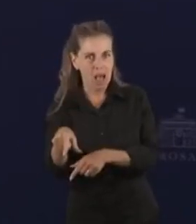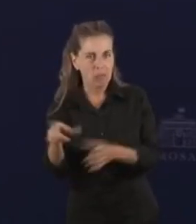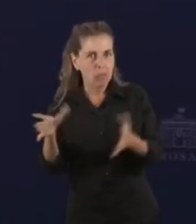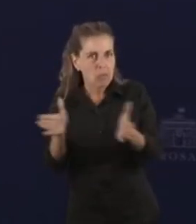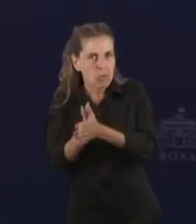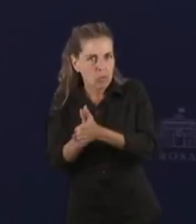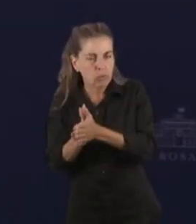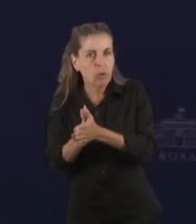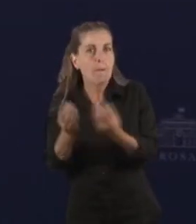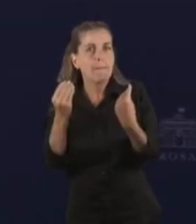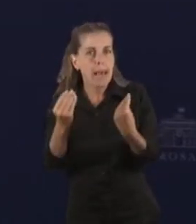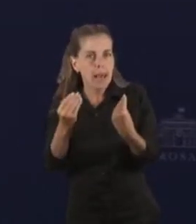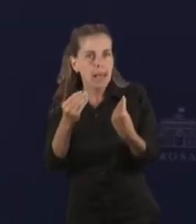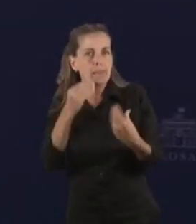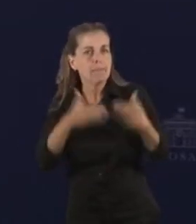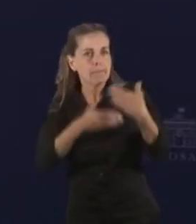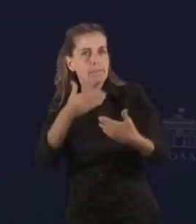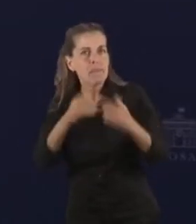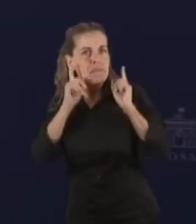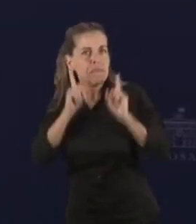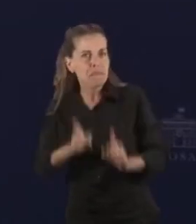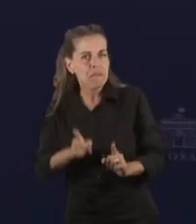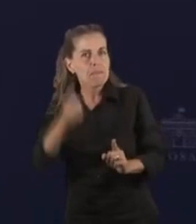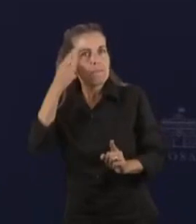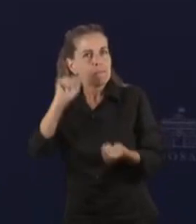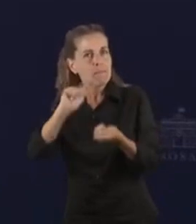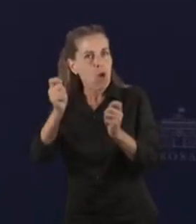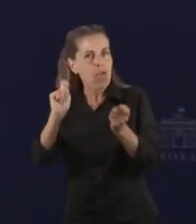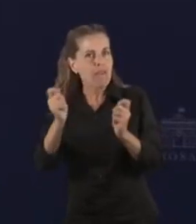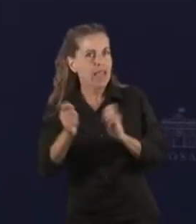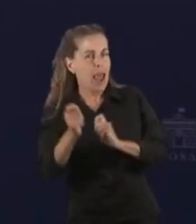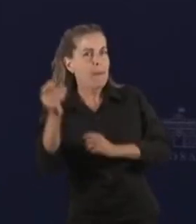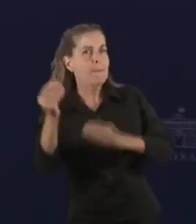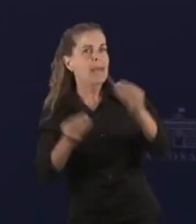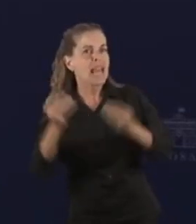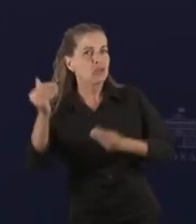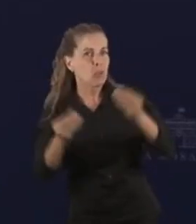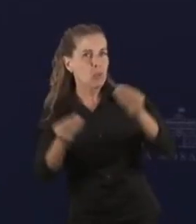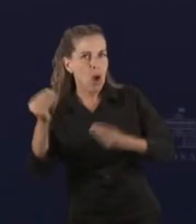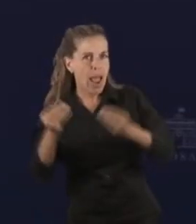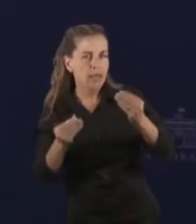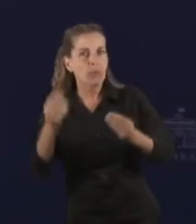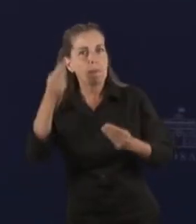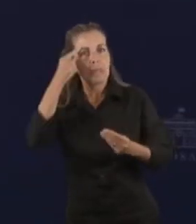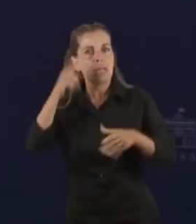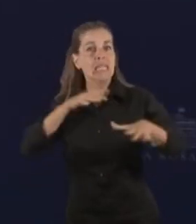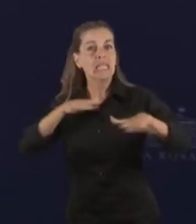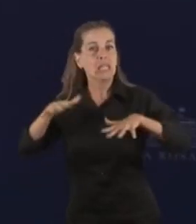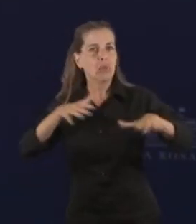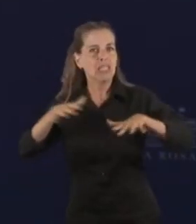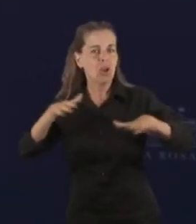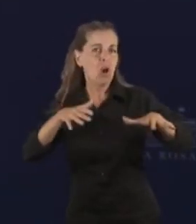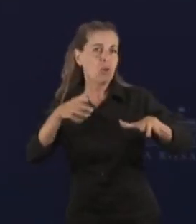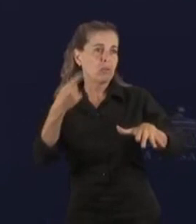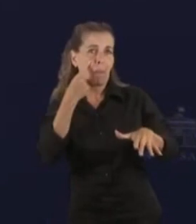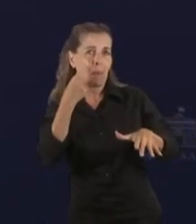seguir con nuestra coherencia de adecuar el presupuesto los los diferentes presupuestos a la realidad que vive la